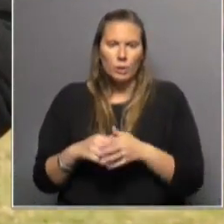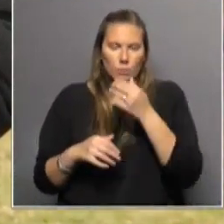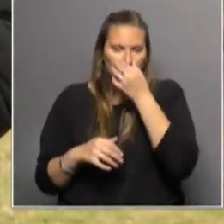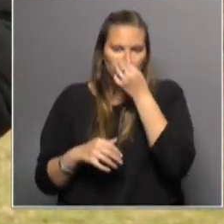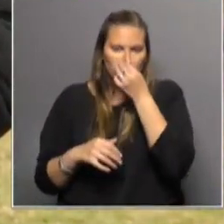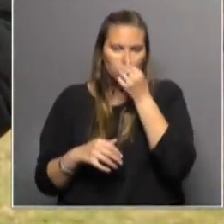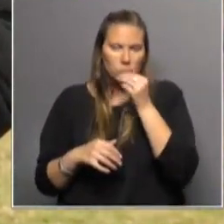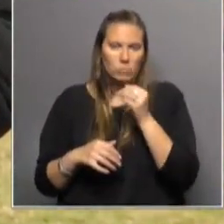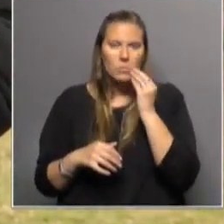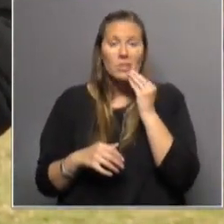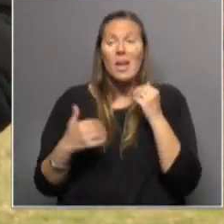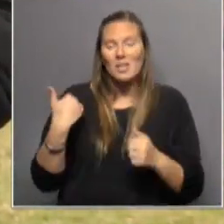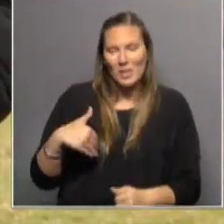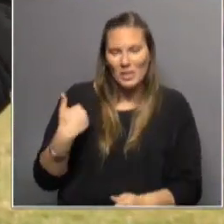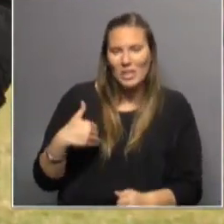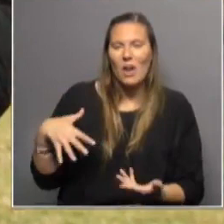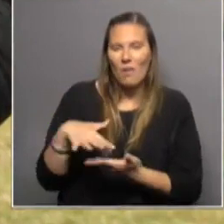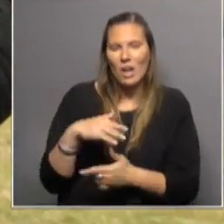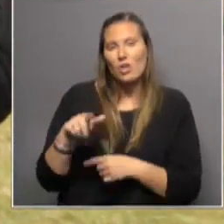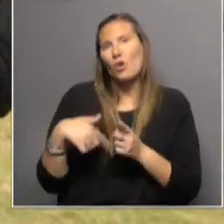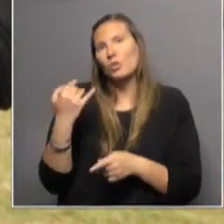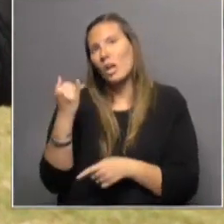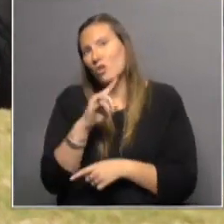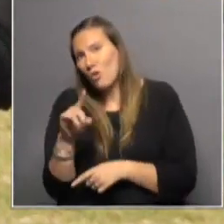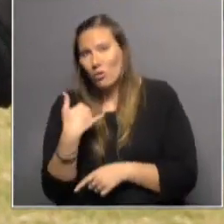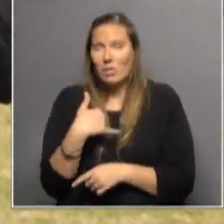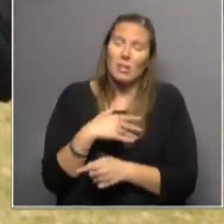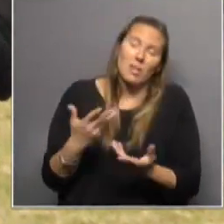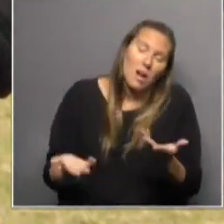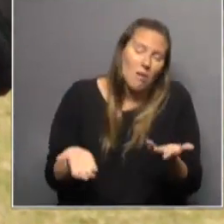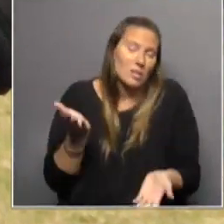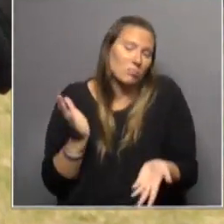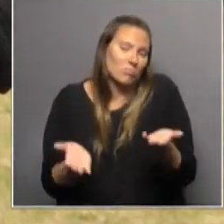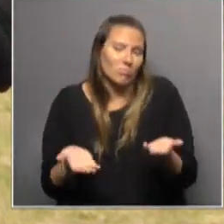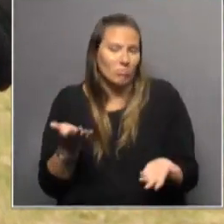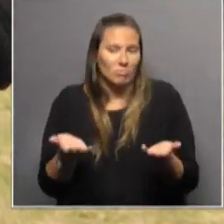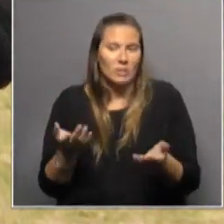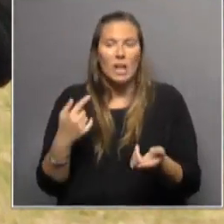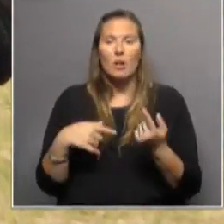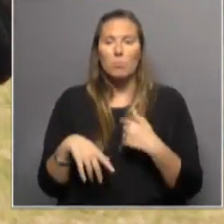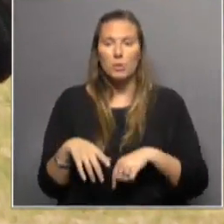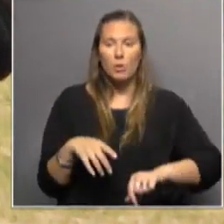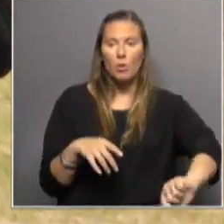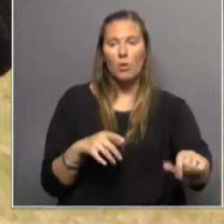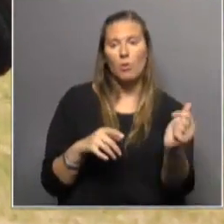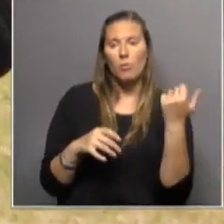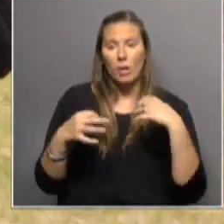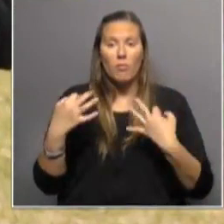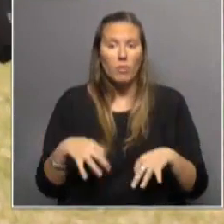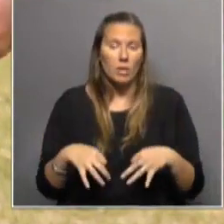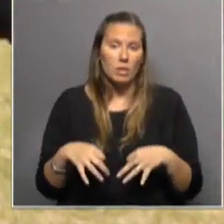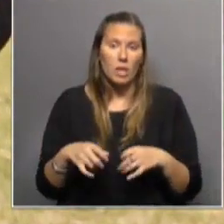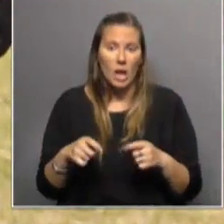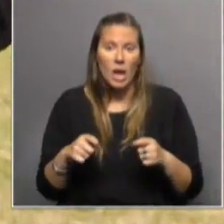Y está. Se extrañaban cosas, otras no. Y bueno, está, pero estuvo bien. Digamos que